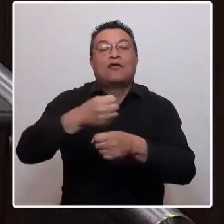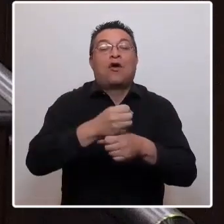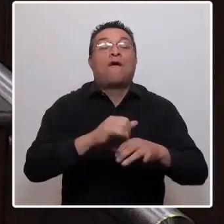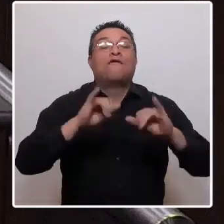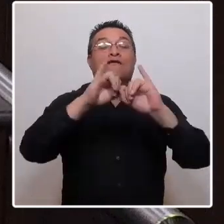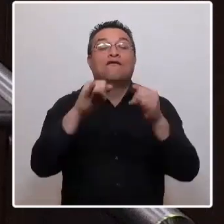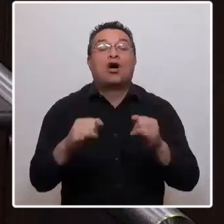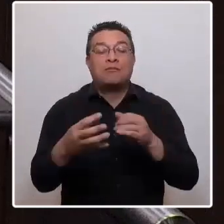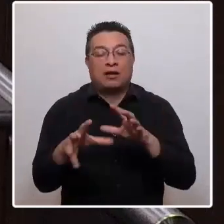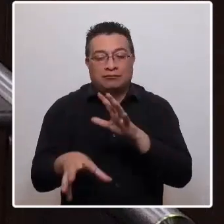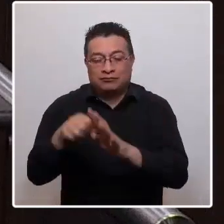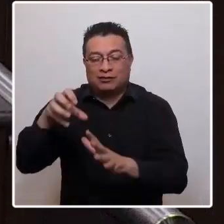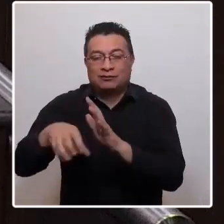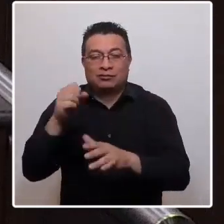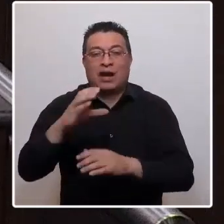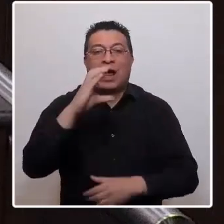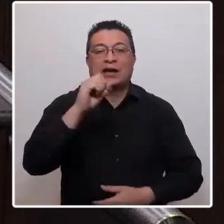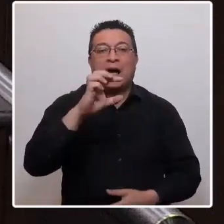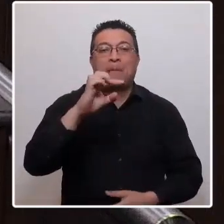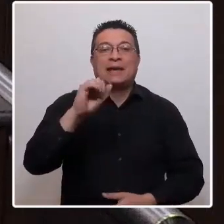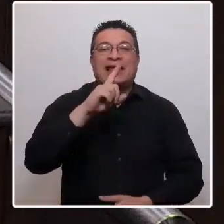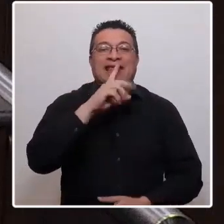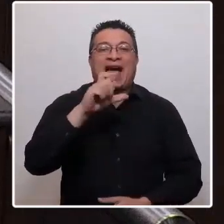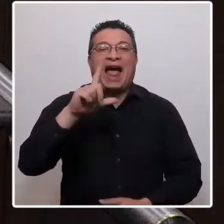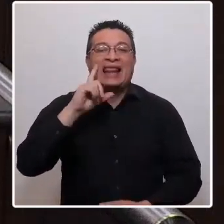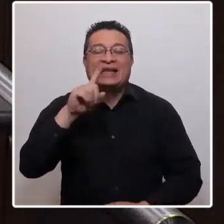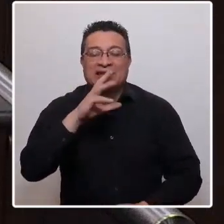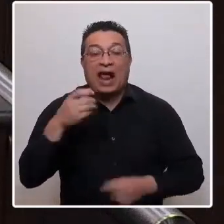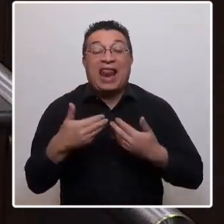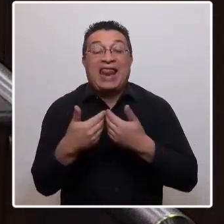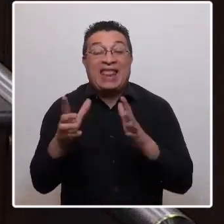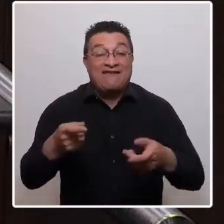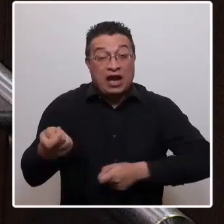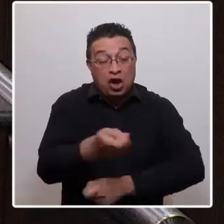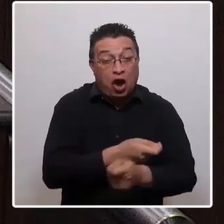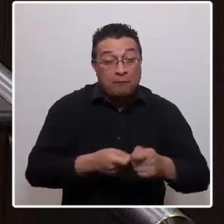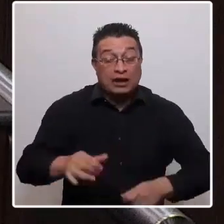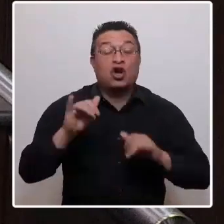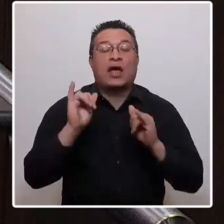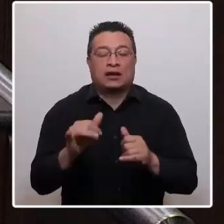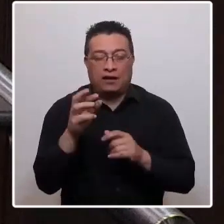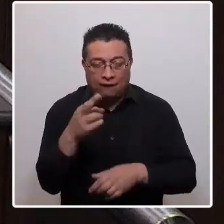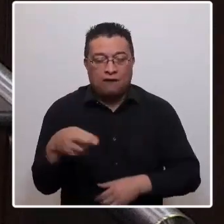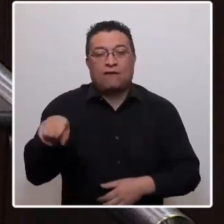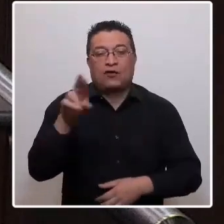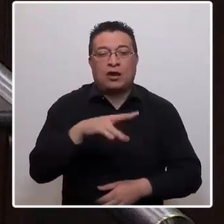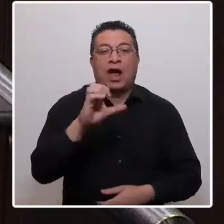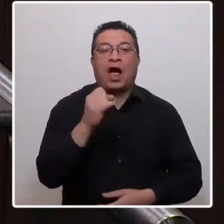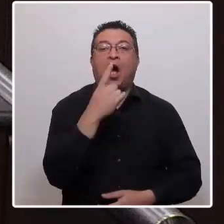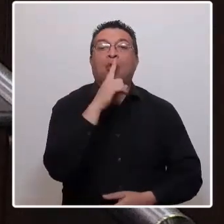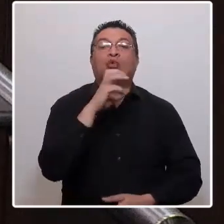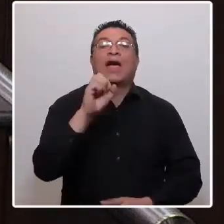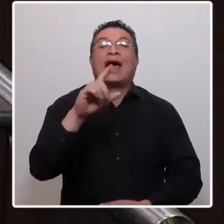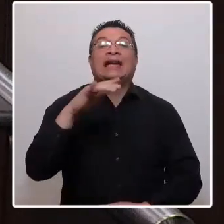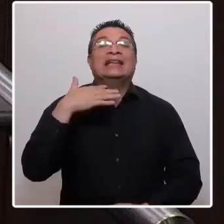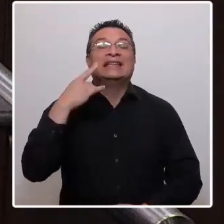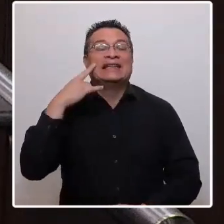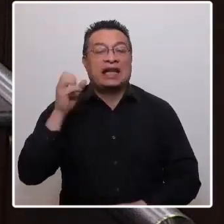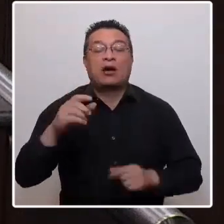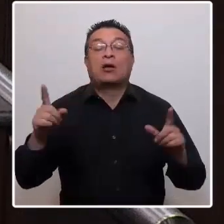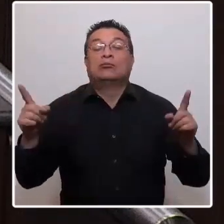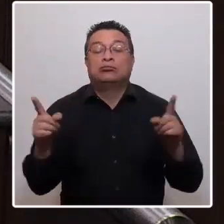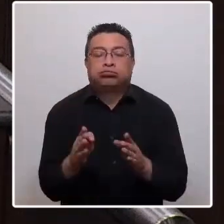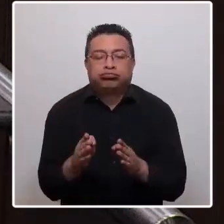producción capitalista, el libre comercio y así volver a la autarquía, empequeñecer la agricultura